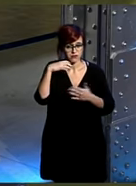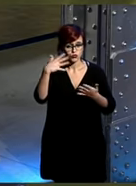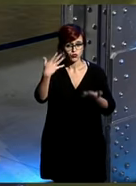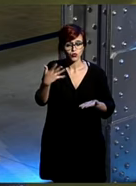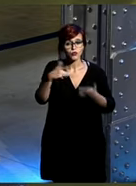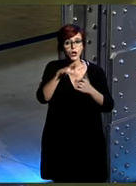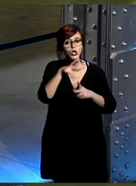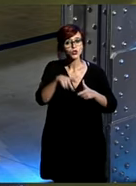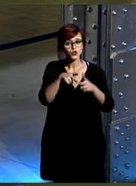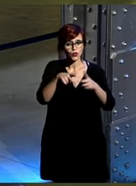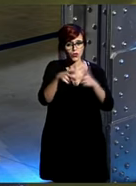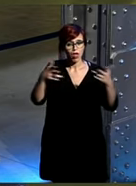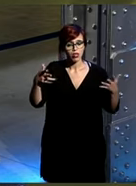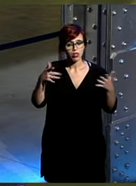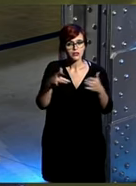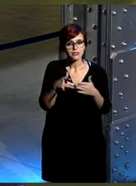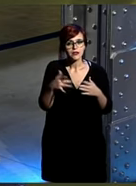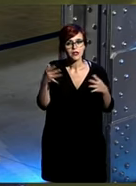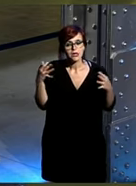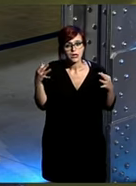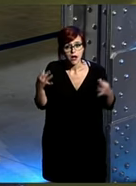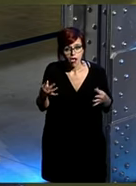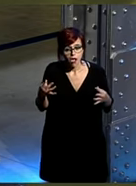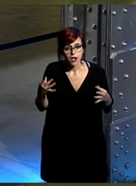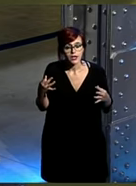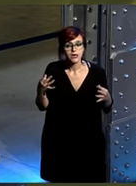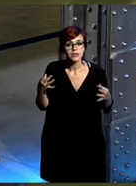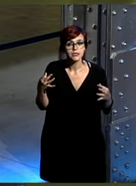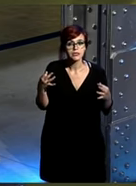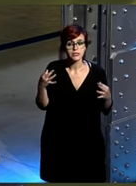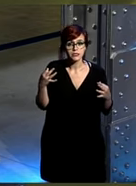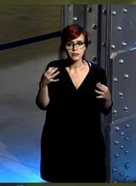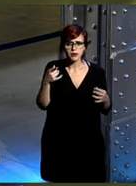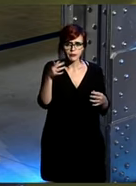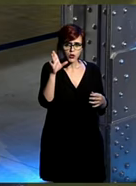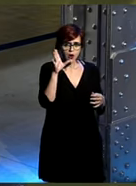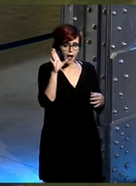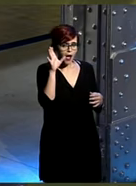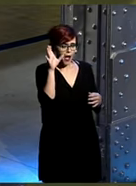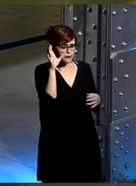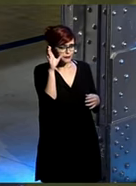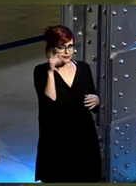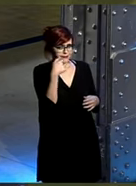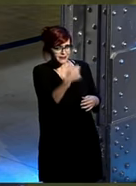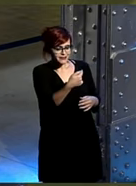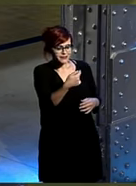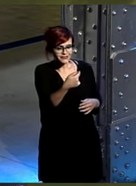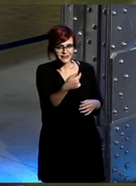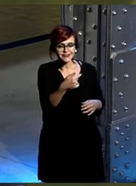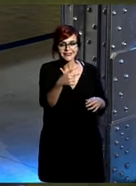en nuestra sociedad. Es un gran y esto sí que también. ¿Tú has oído bien lo que has dicho? Sí. Y es una